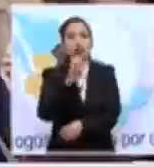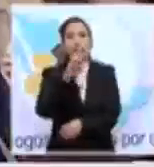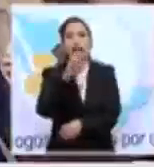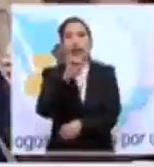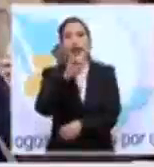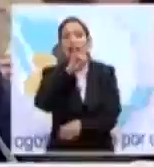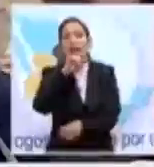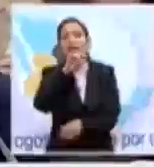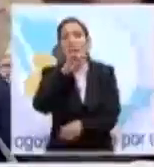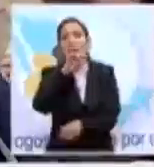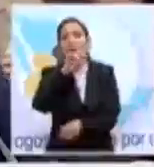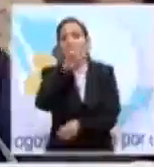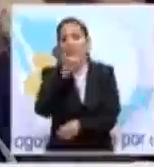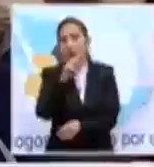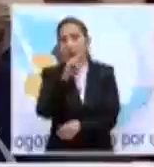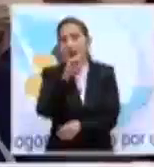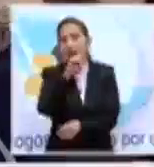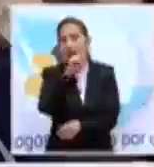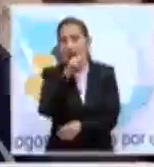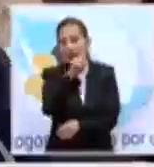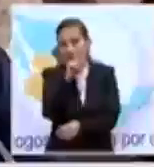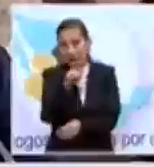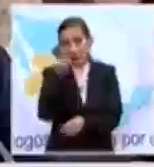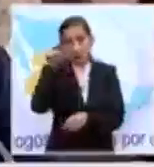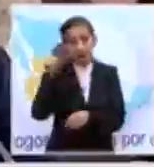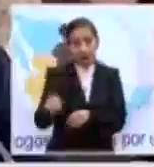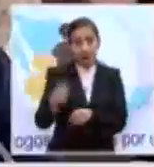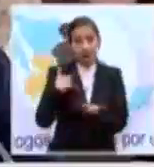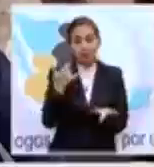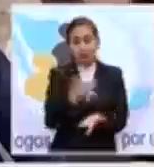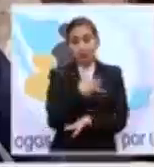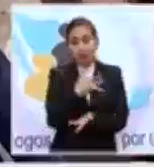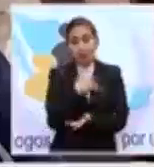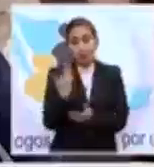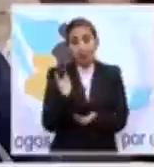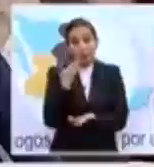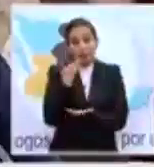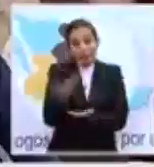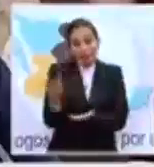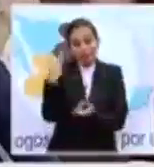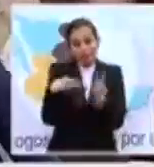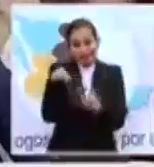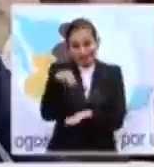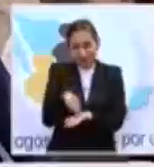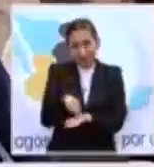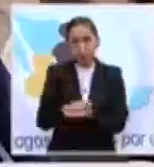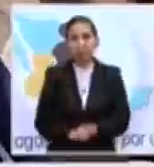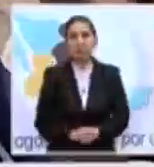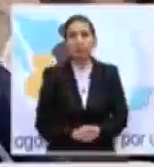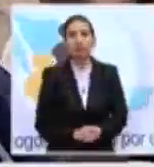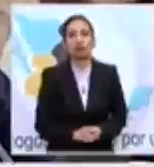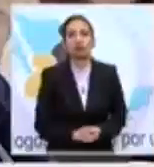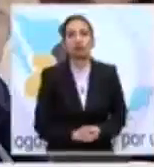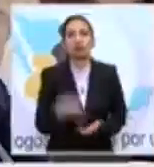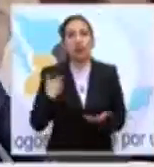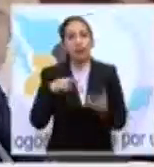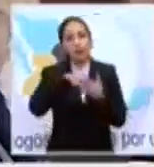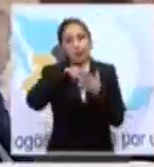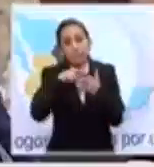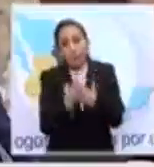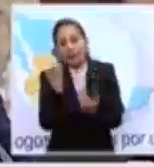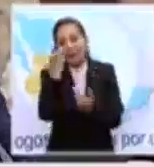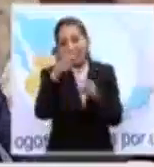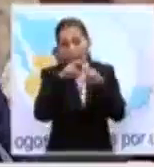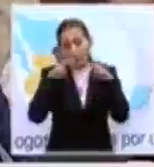Jiménez Martínez, en la cual pues me siento muy halagada por su presencia. Demos inicio a